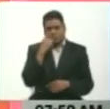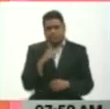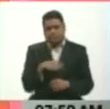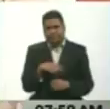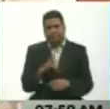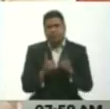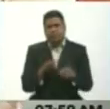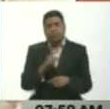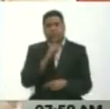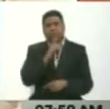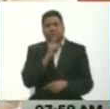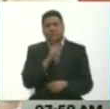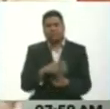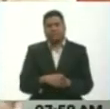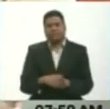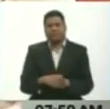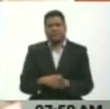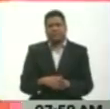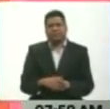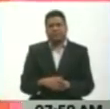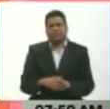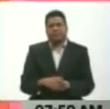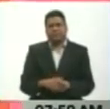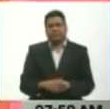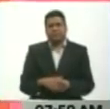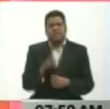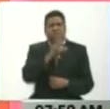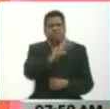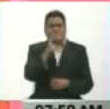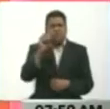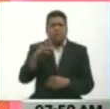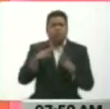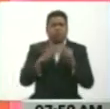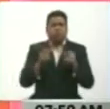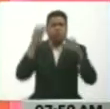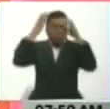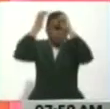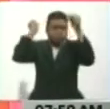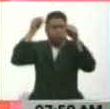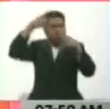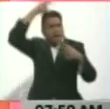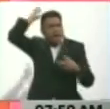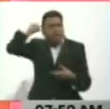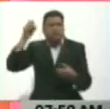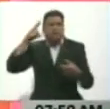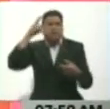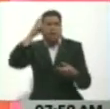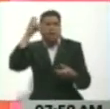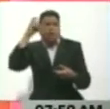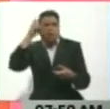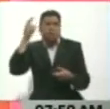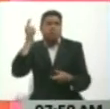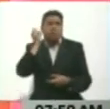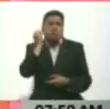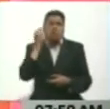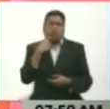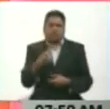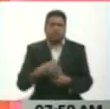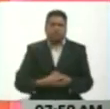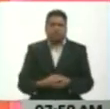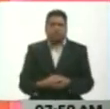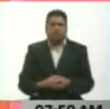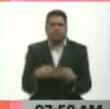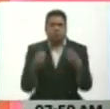al propio ministro Luis José Marcano, a la propia canciller Delcy Rodríguez, para cambiar la estrategia, para que seamos más eficientes a la hora